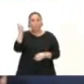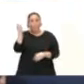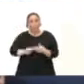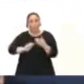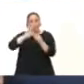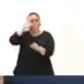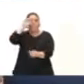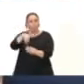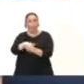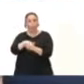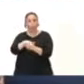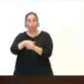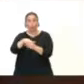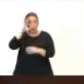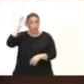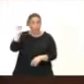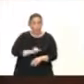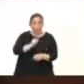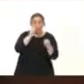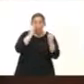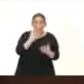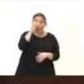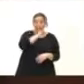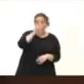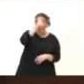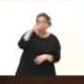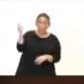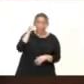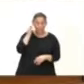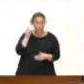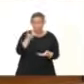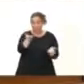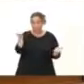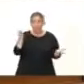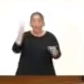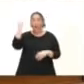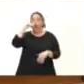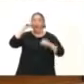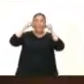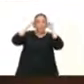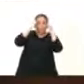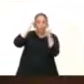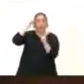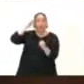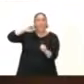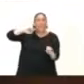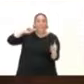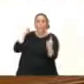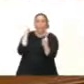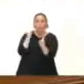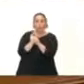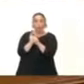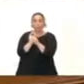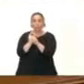ustedes, que lo escuchen bien los canarios y canarias en la calle, los jóvenes estudiantes que han votado en contra de que tengan más